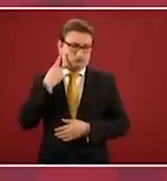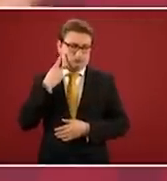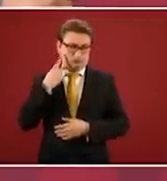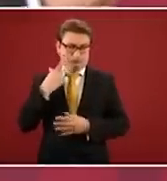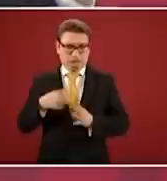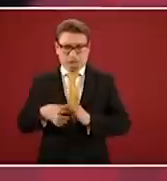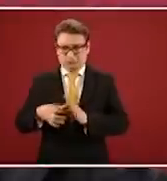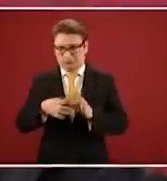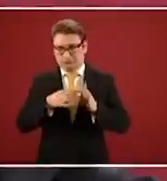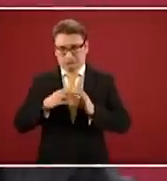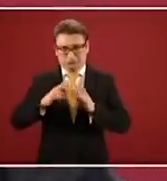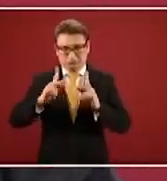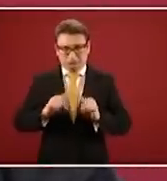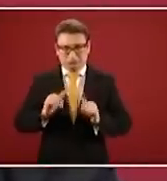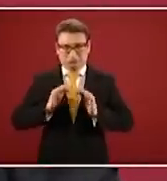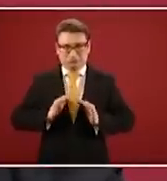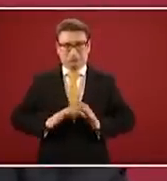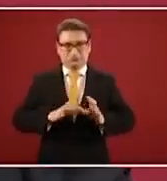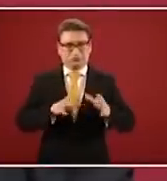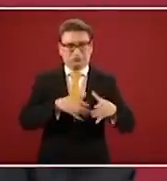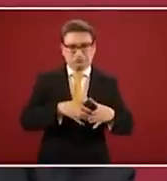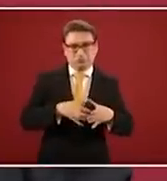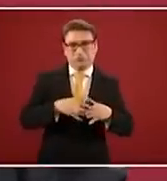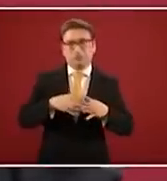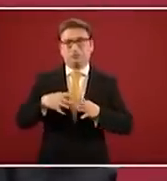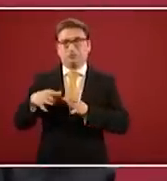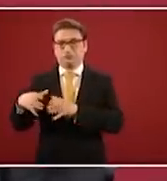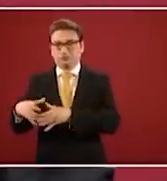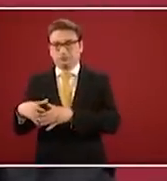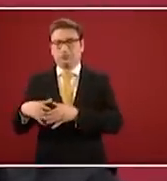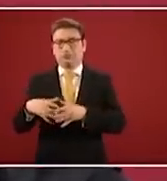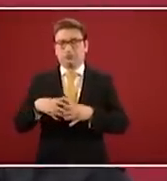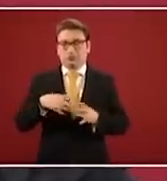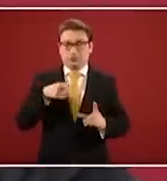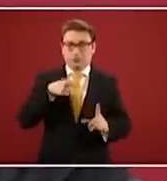una tregua entre liberales y conservadores.